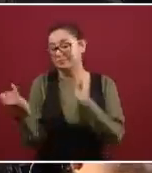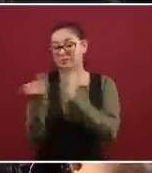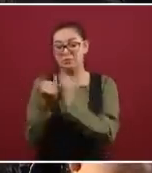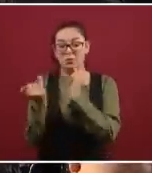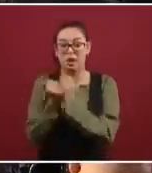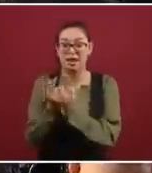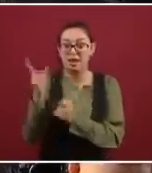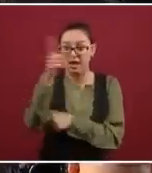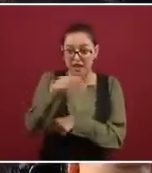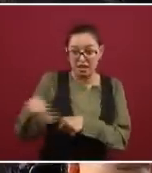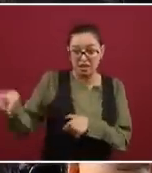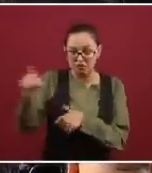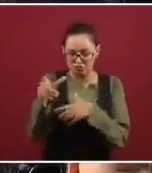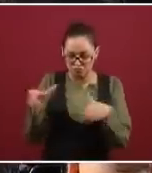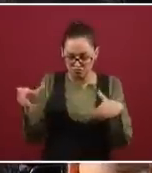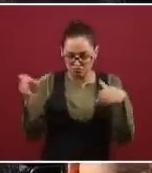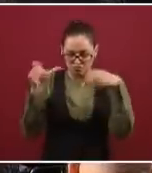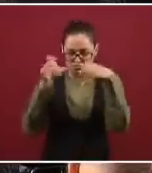inteligencia